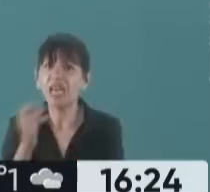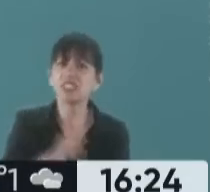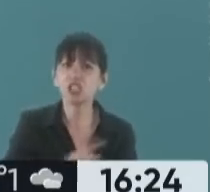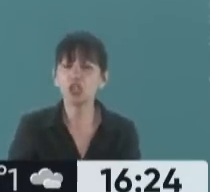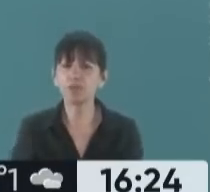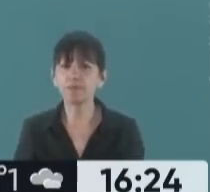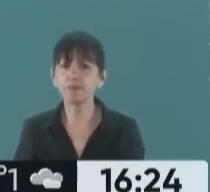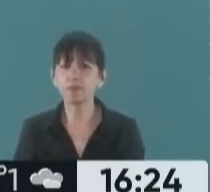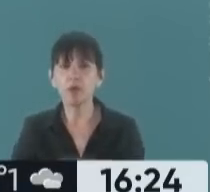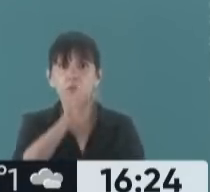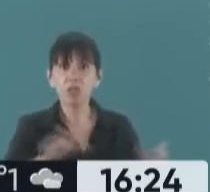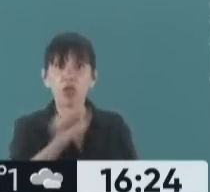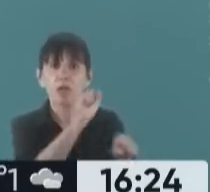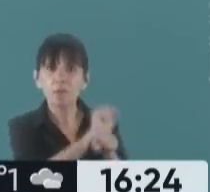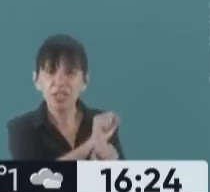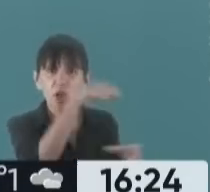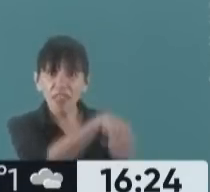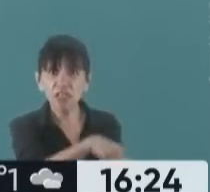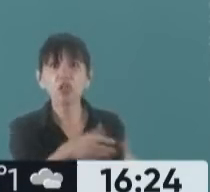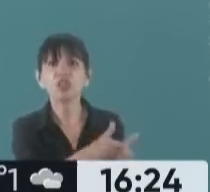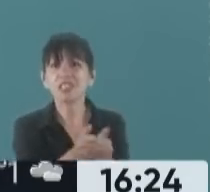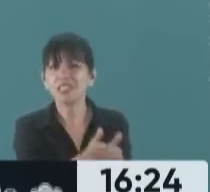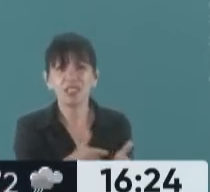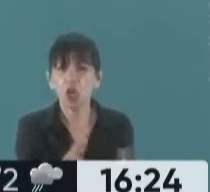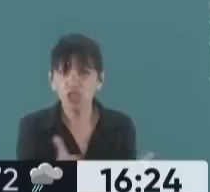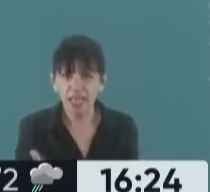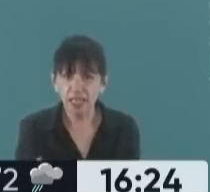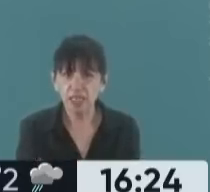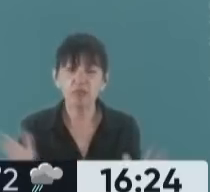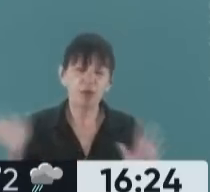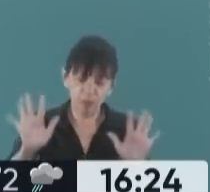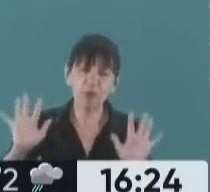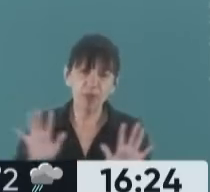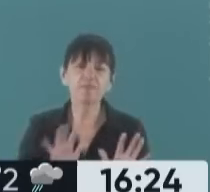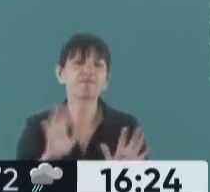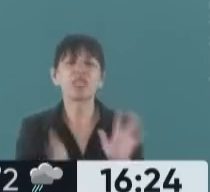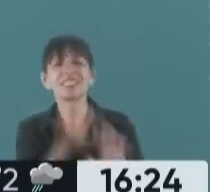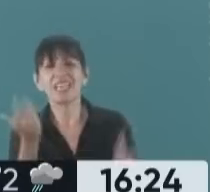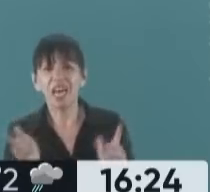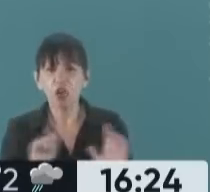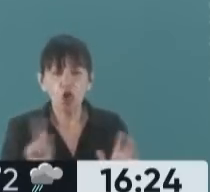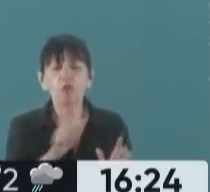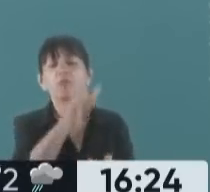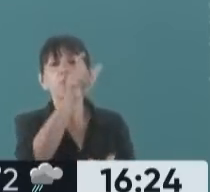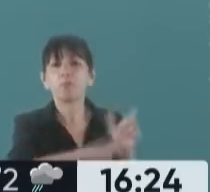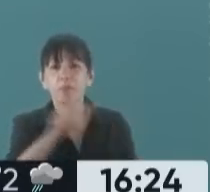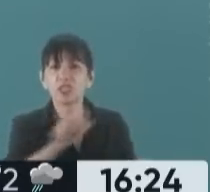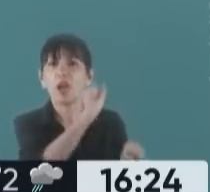presos no tienen teléfono. Bueno, Mariel, o sea, claro, digo, no, por eso digo, sacarle los teléfonos, no, digo, los presos no tienen